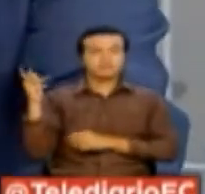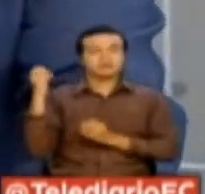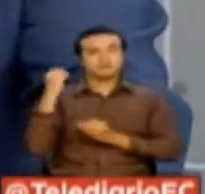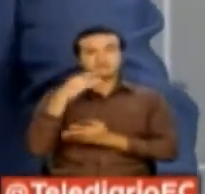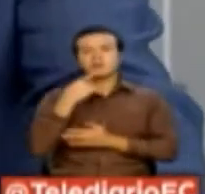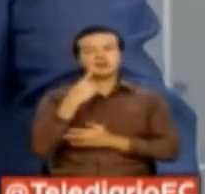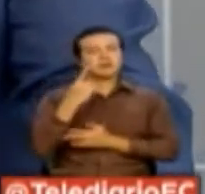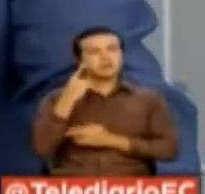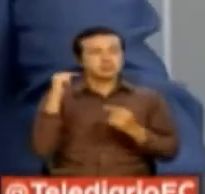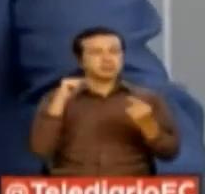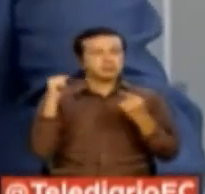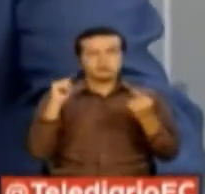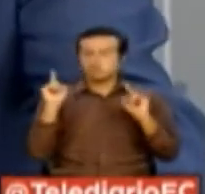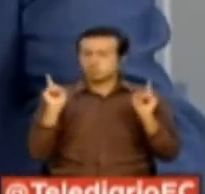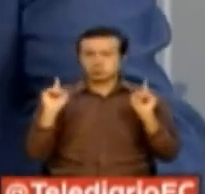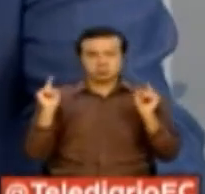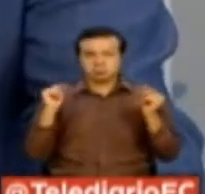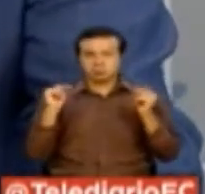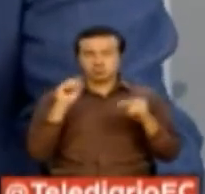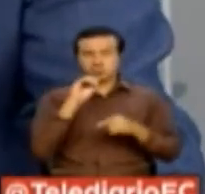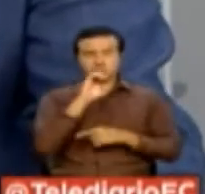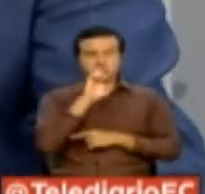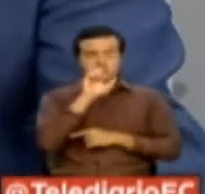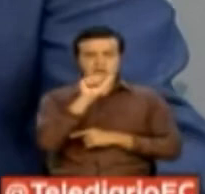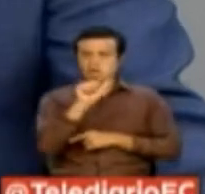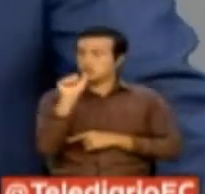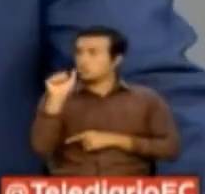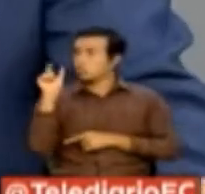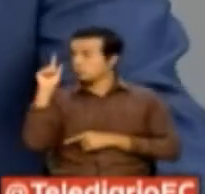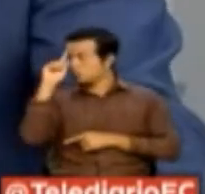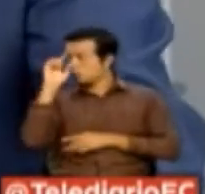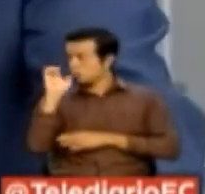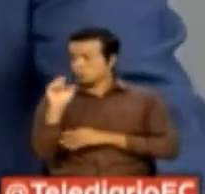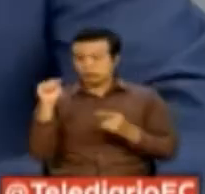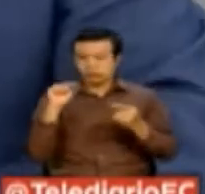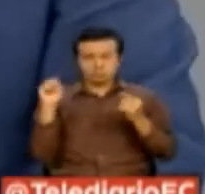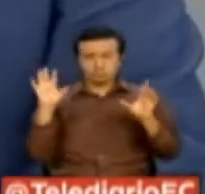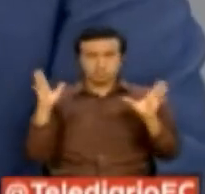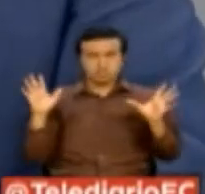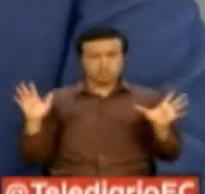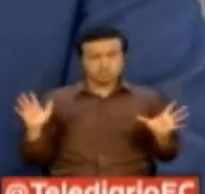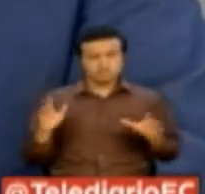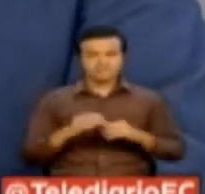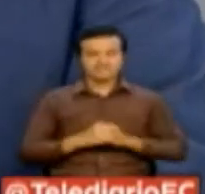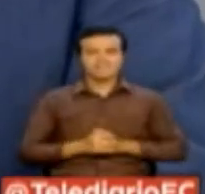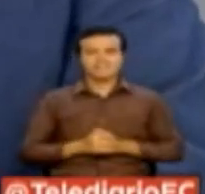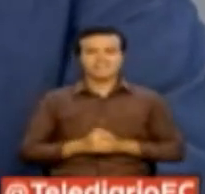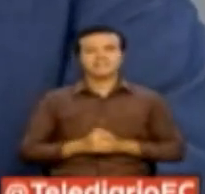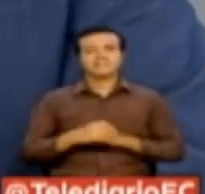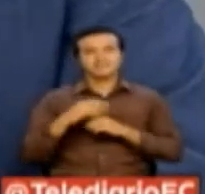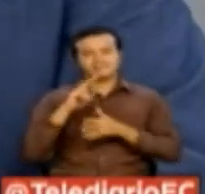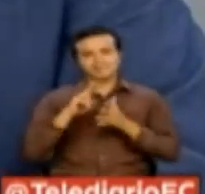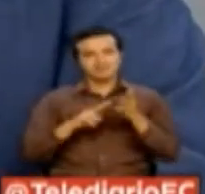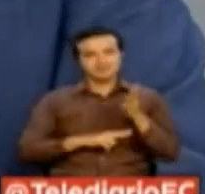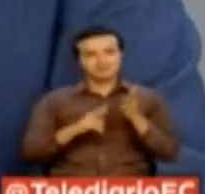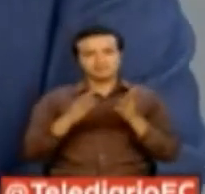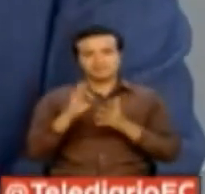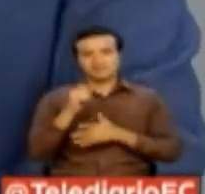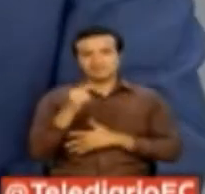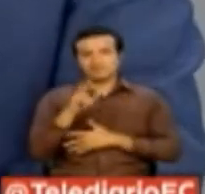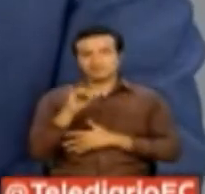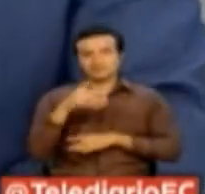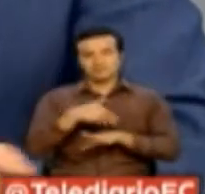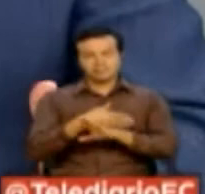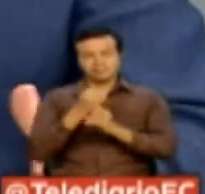descartó un conflicto entre nuestro país y esta organización la oea más material de lectura en el telégrafo en